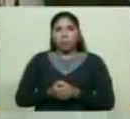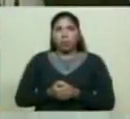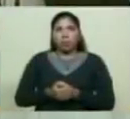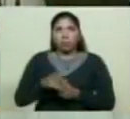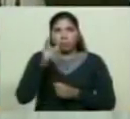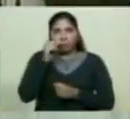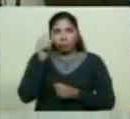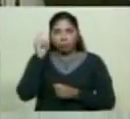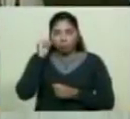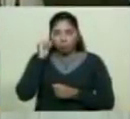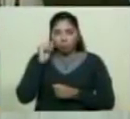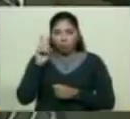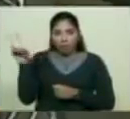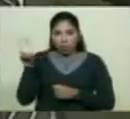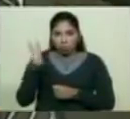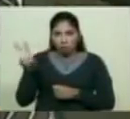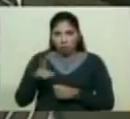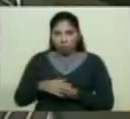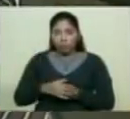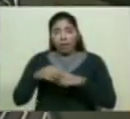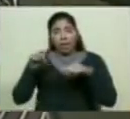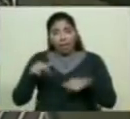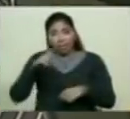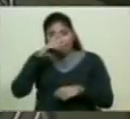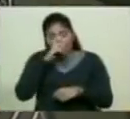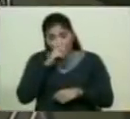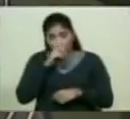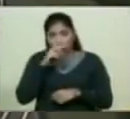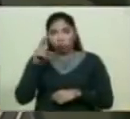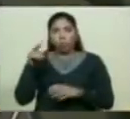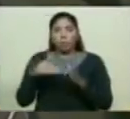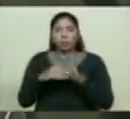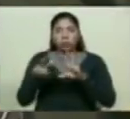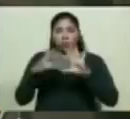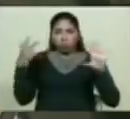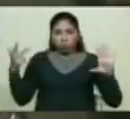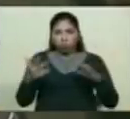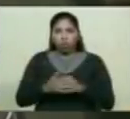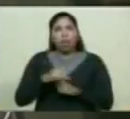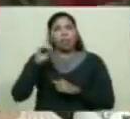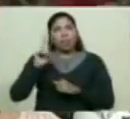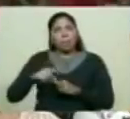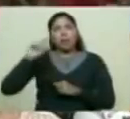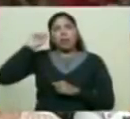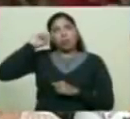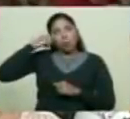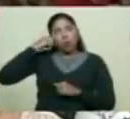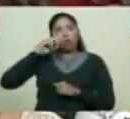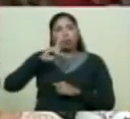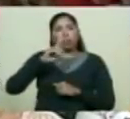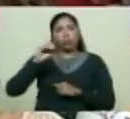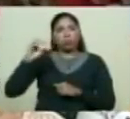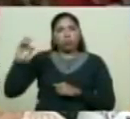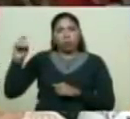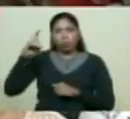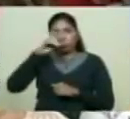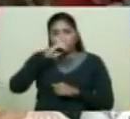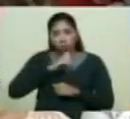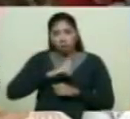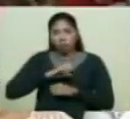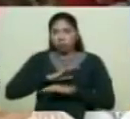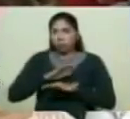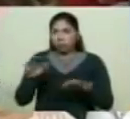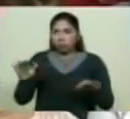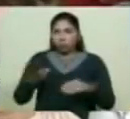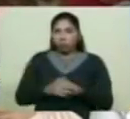venezolanas este año 2018 conmemoramos también los 200 años de la salida del primer ejemplar